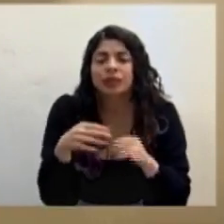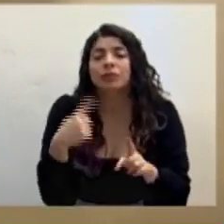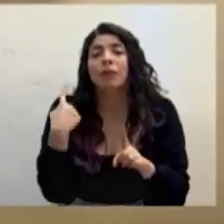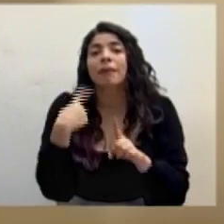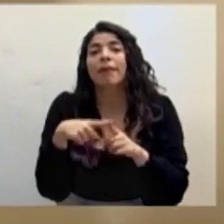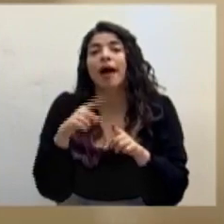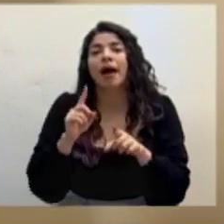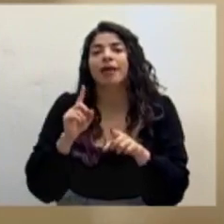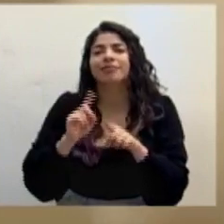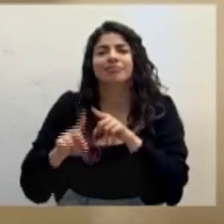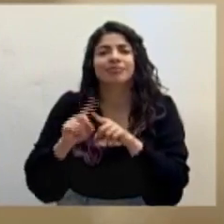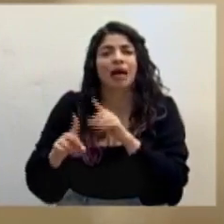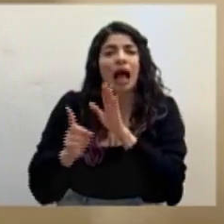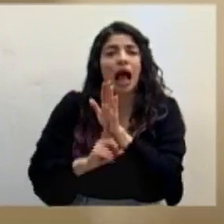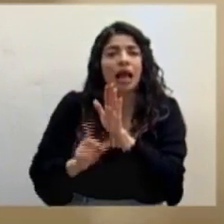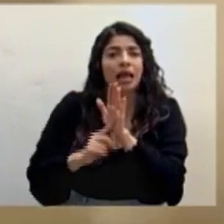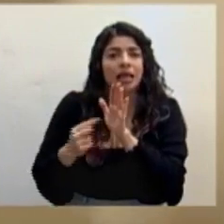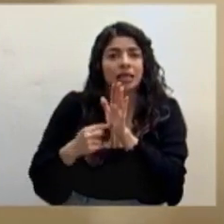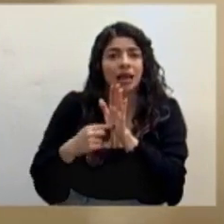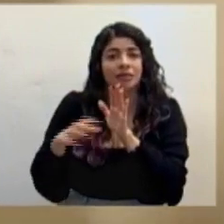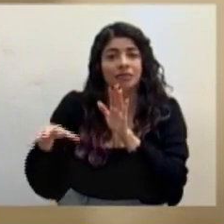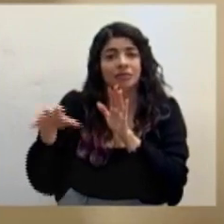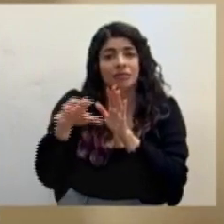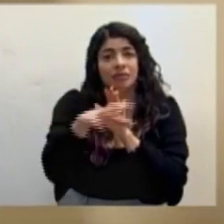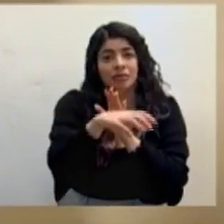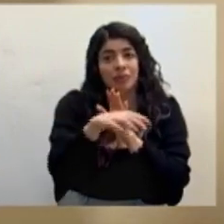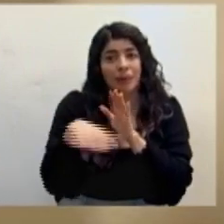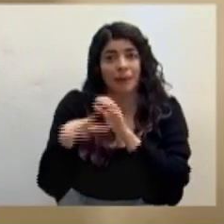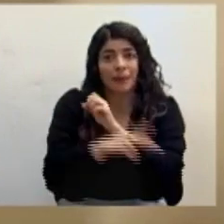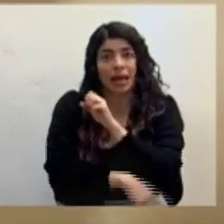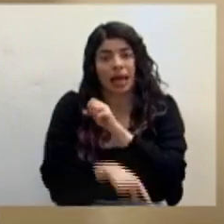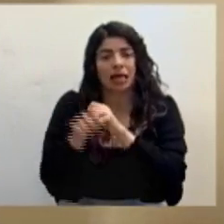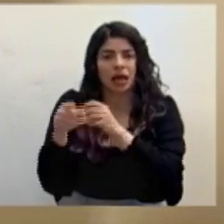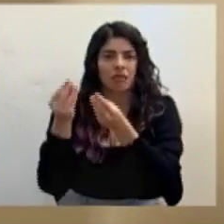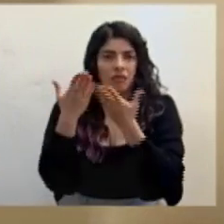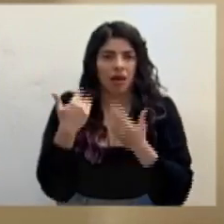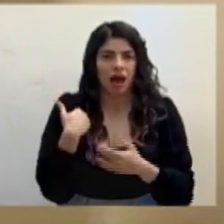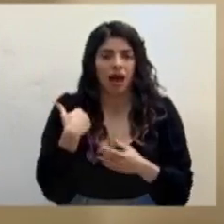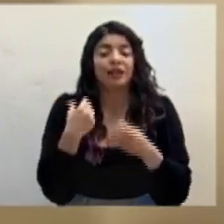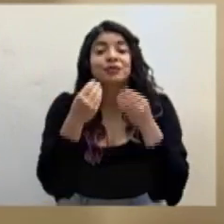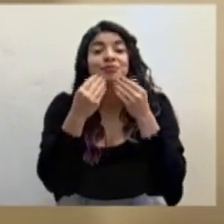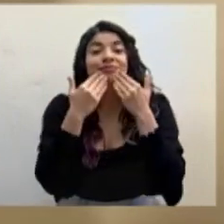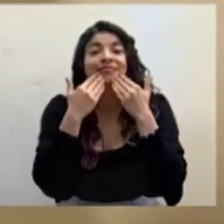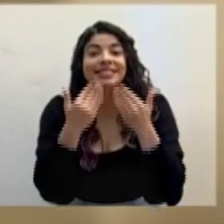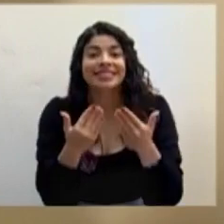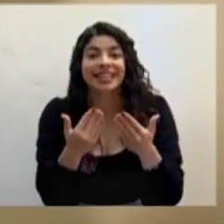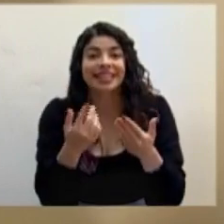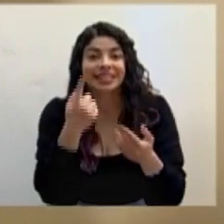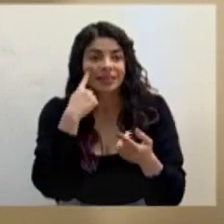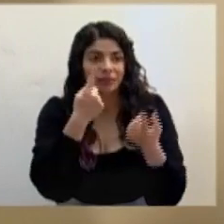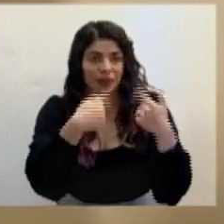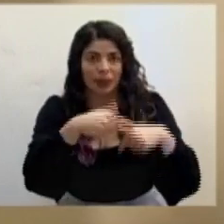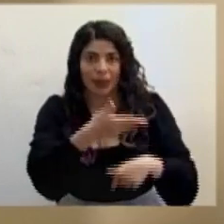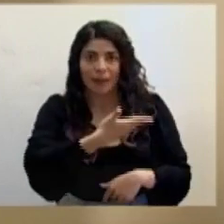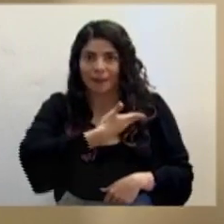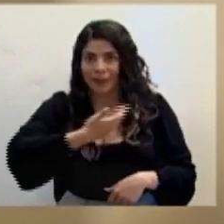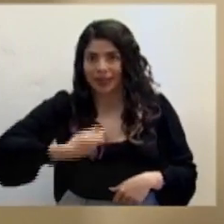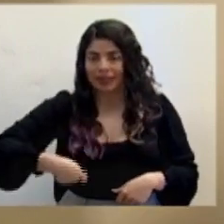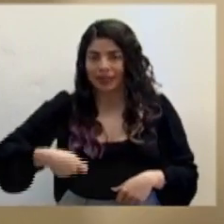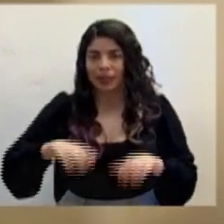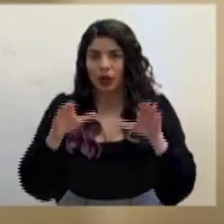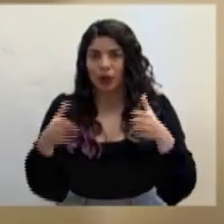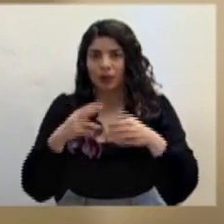las diferentes alertas en los cantones del país. Le agradecemos la presencia al presidente de la